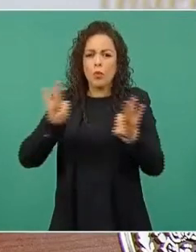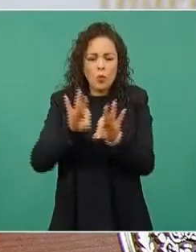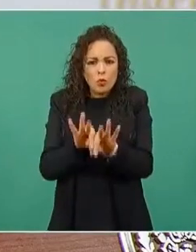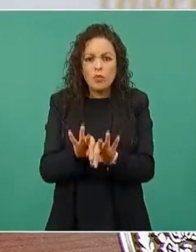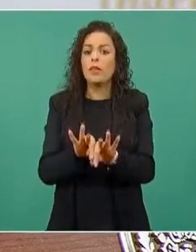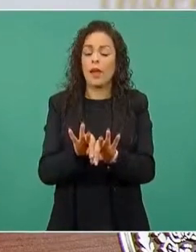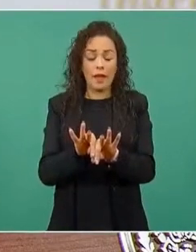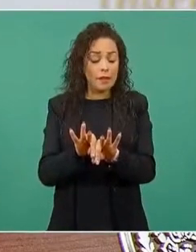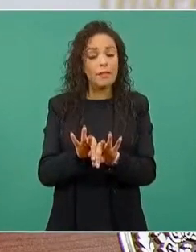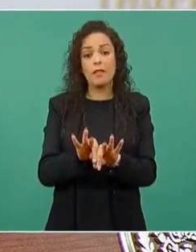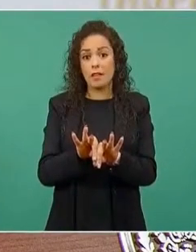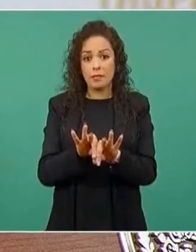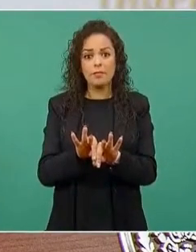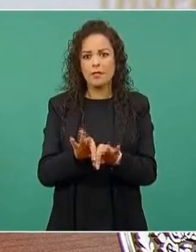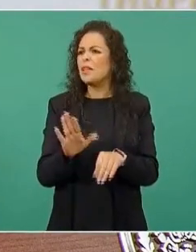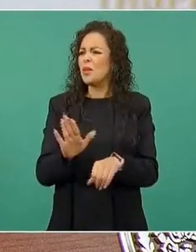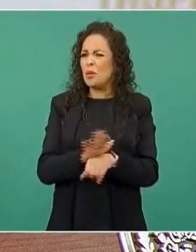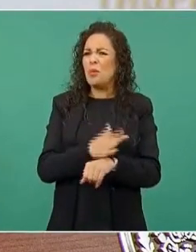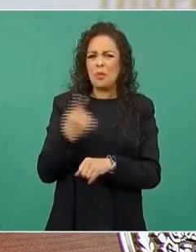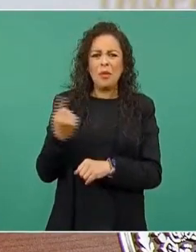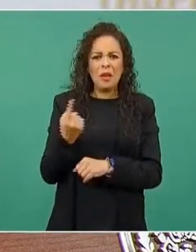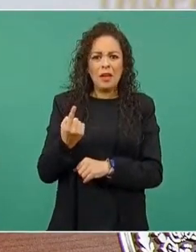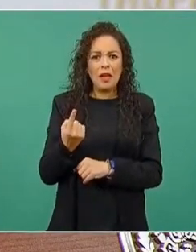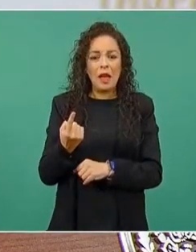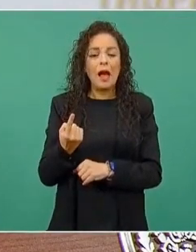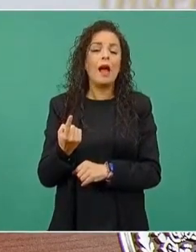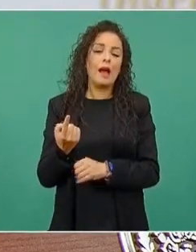va a